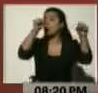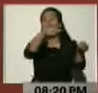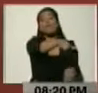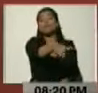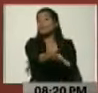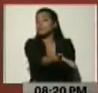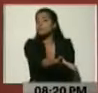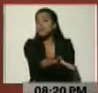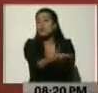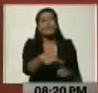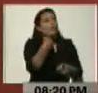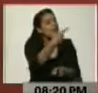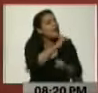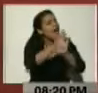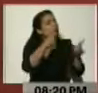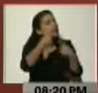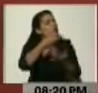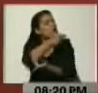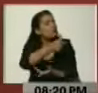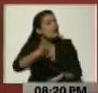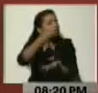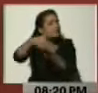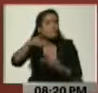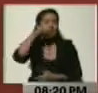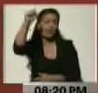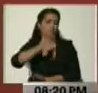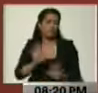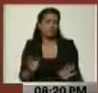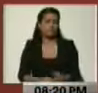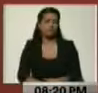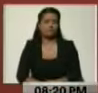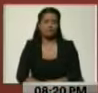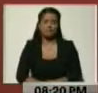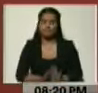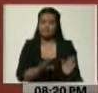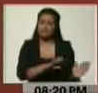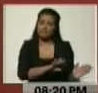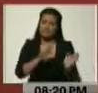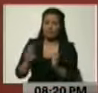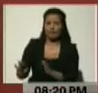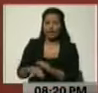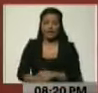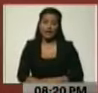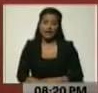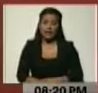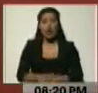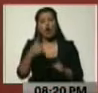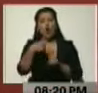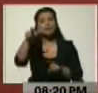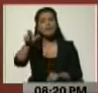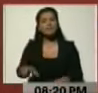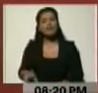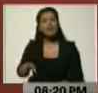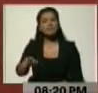También lamentamos desde aquí en su programa el fallecimiento del cadete Ángel Sánchez Durán. Falleció, una